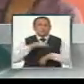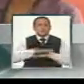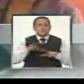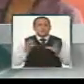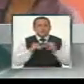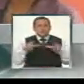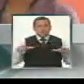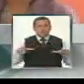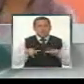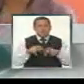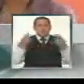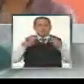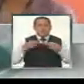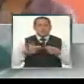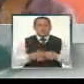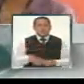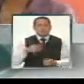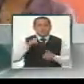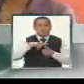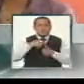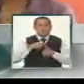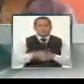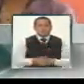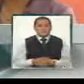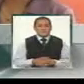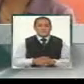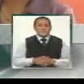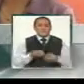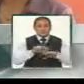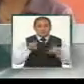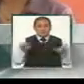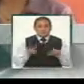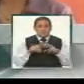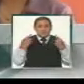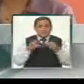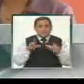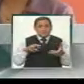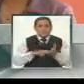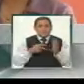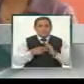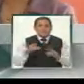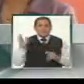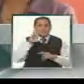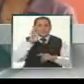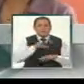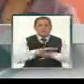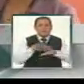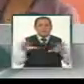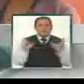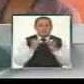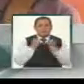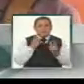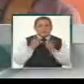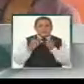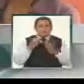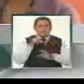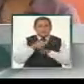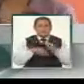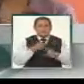zona fronteriza con Tumbes. Esta red binacional lo que busca atacar es la eliminación de la trata de